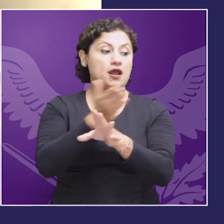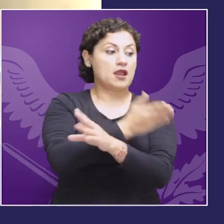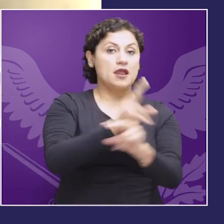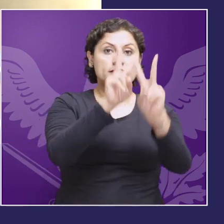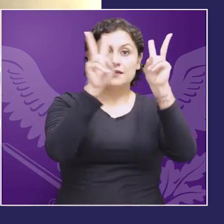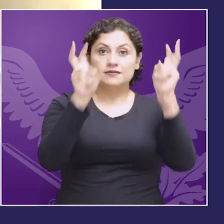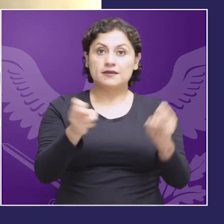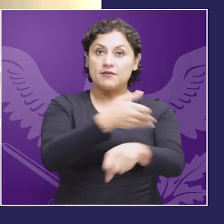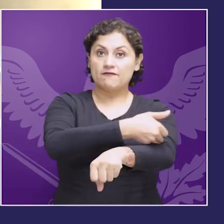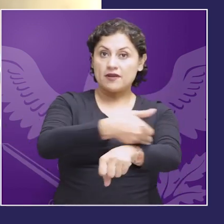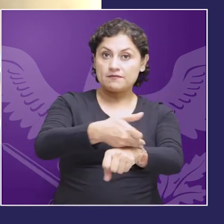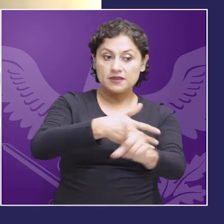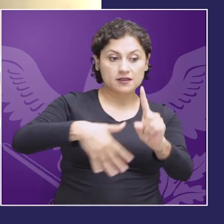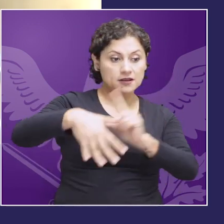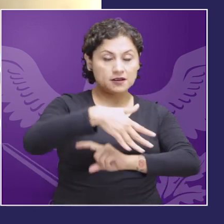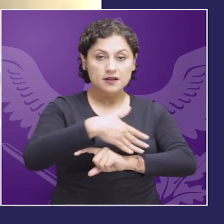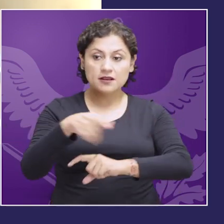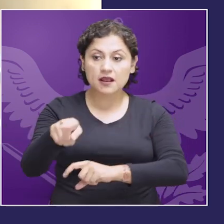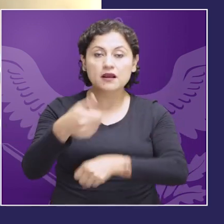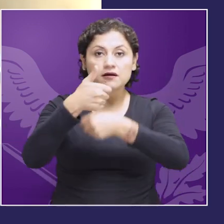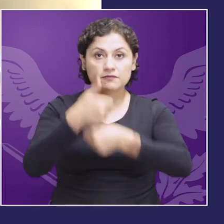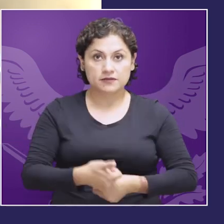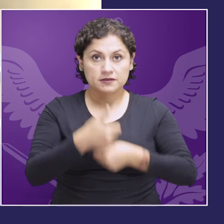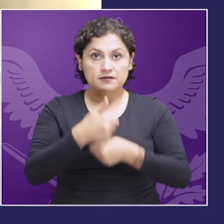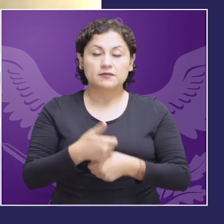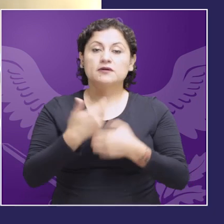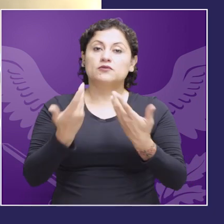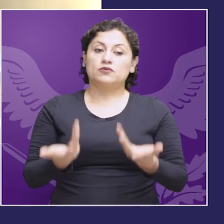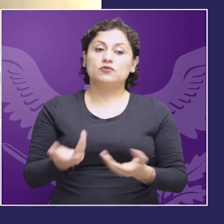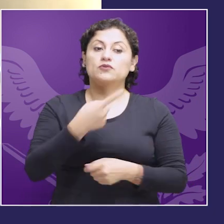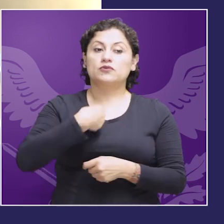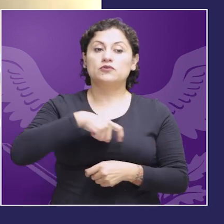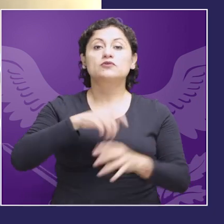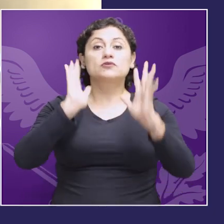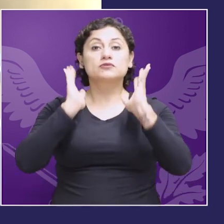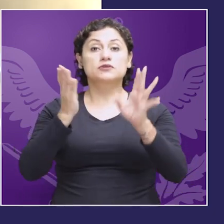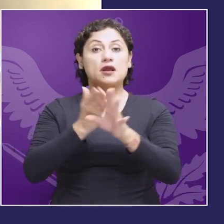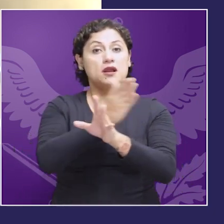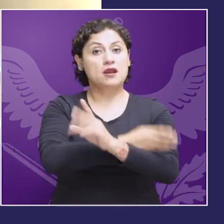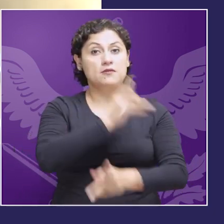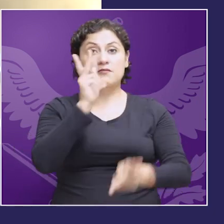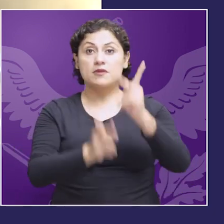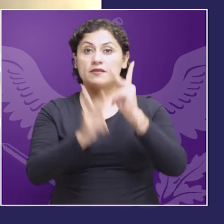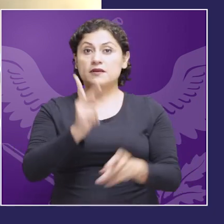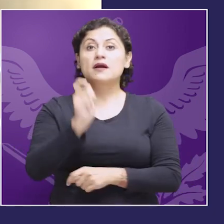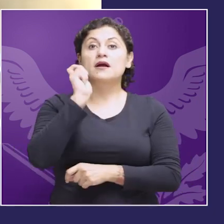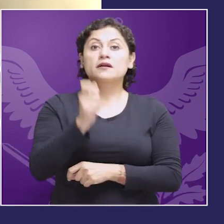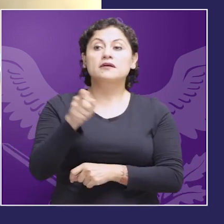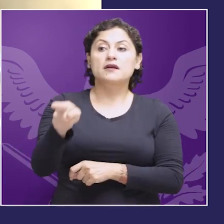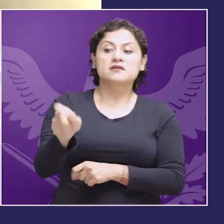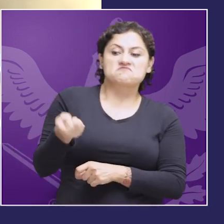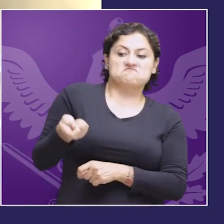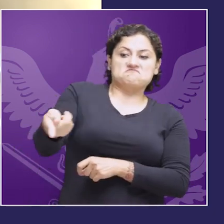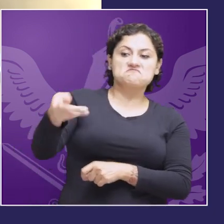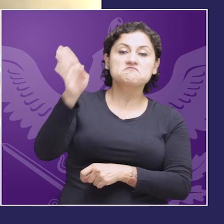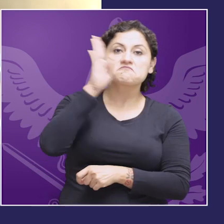familiares de las víctimas. Hemos conversado sobre la necesidad de no